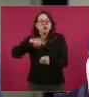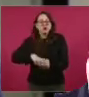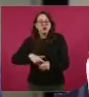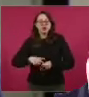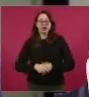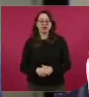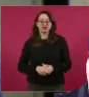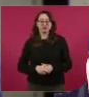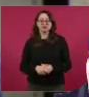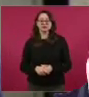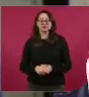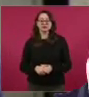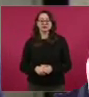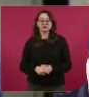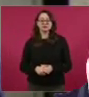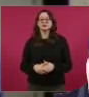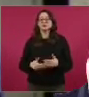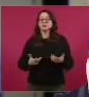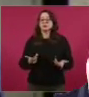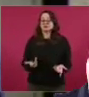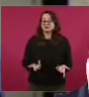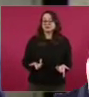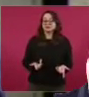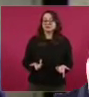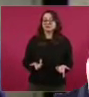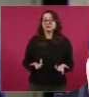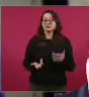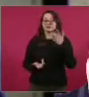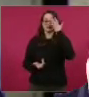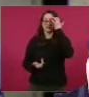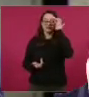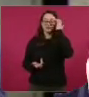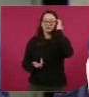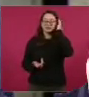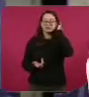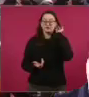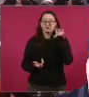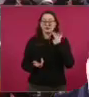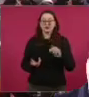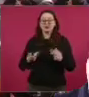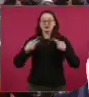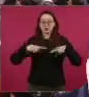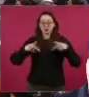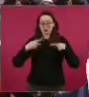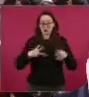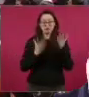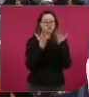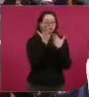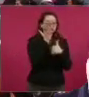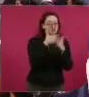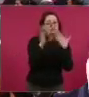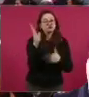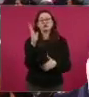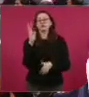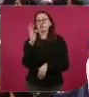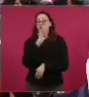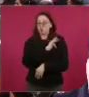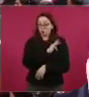los méritos de quienes triunfan, tienen éxito como ustedes,